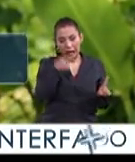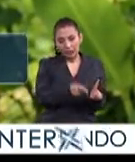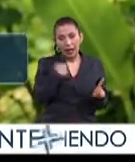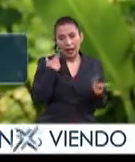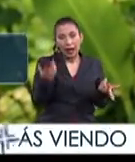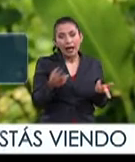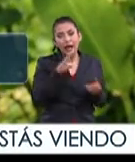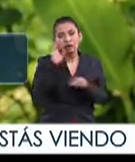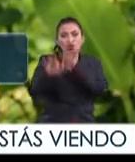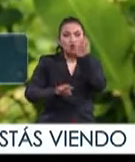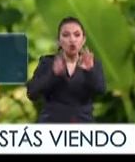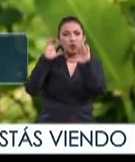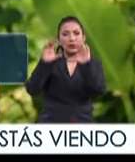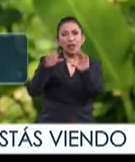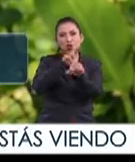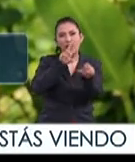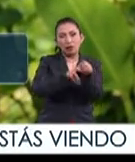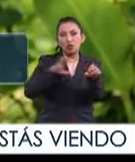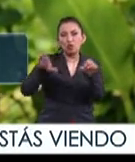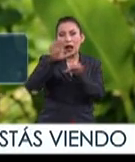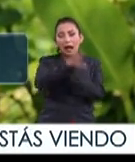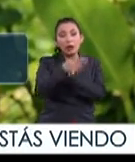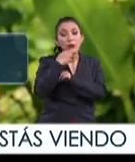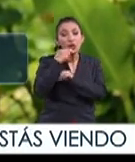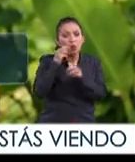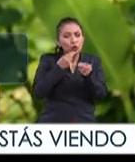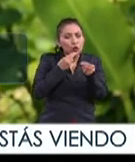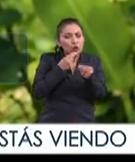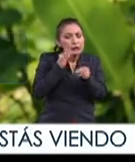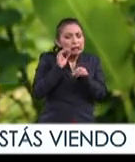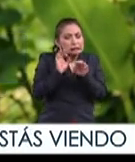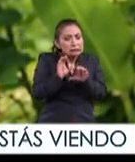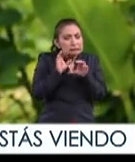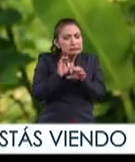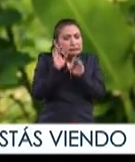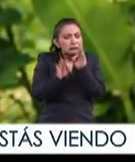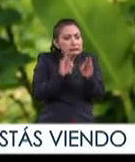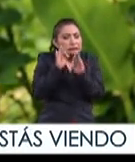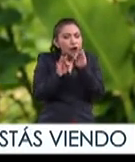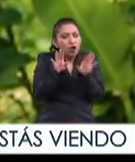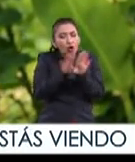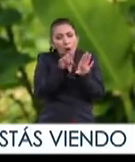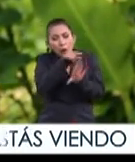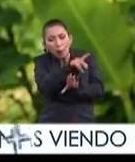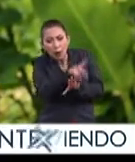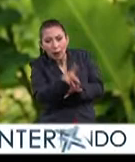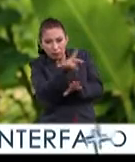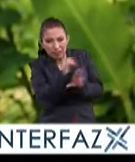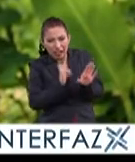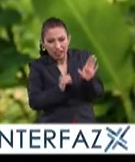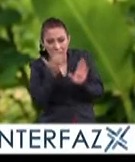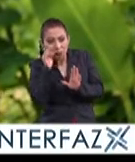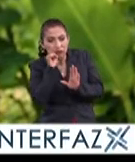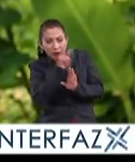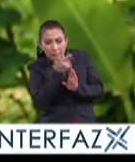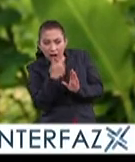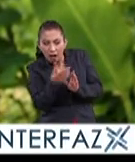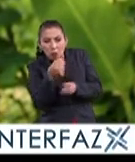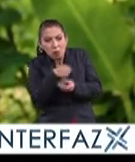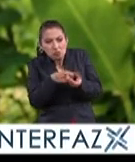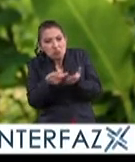de recursos naturales, que puedan tener un manejo amplio de cómo los pueblos originarios han logrado